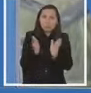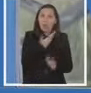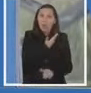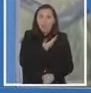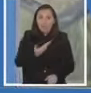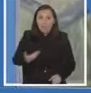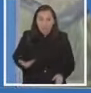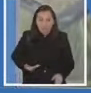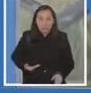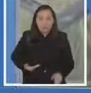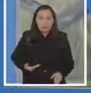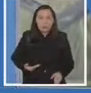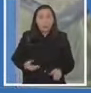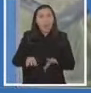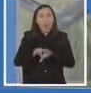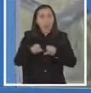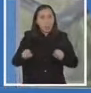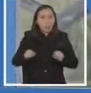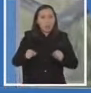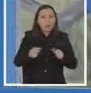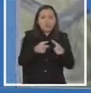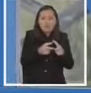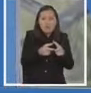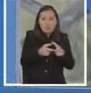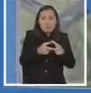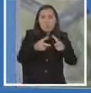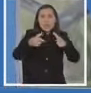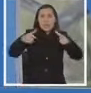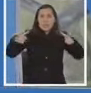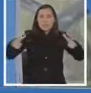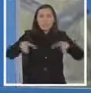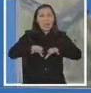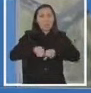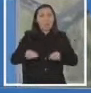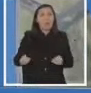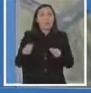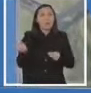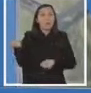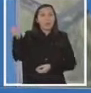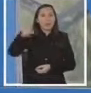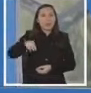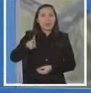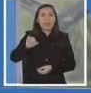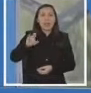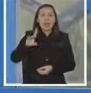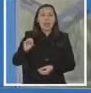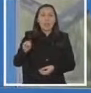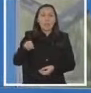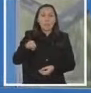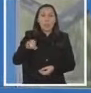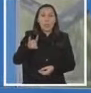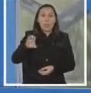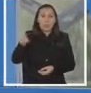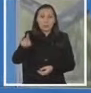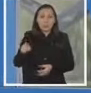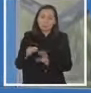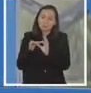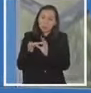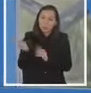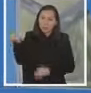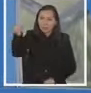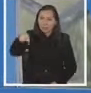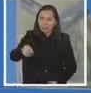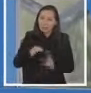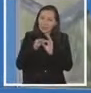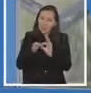el gobierno, haciendo un acuerdo más amplio. Por eso es muy bueno que esté Ricardo Mewes acá presente. Muchas gracias por